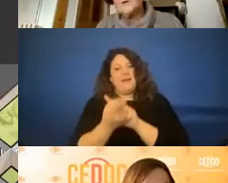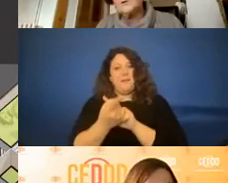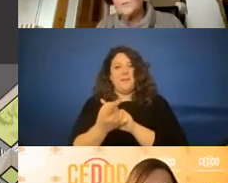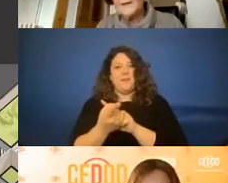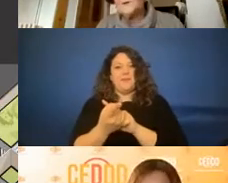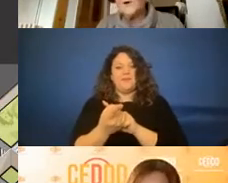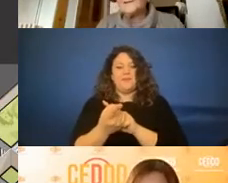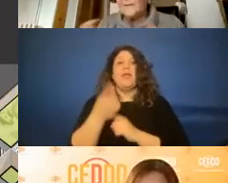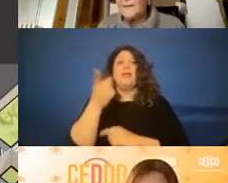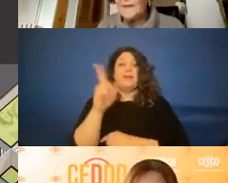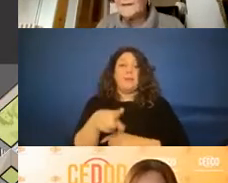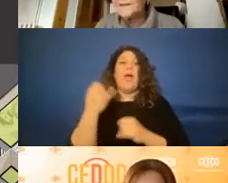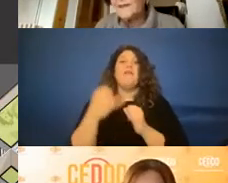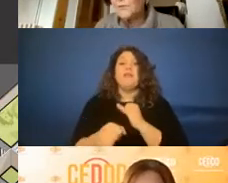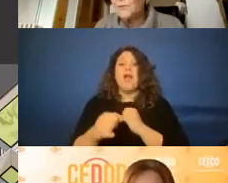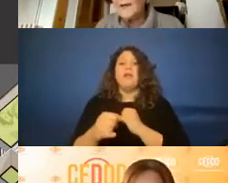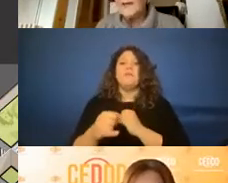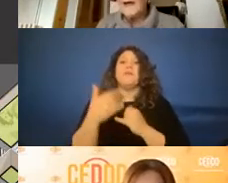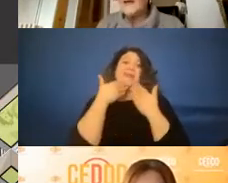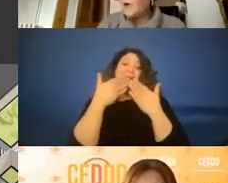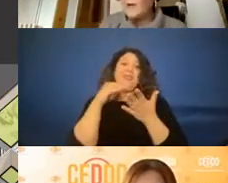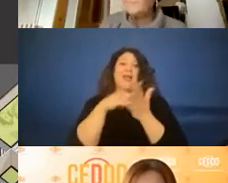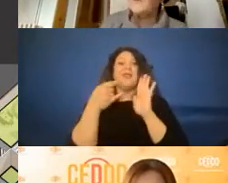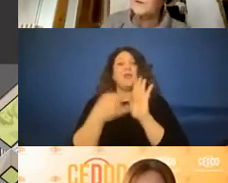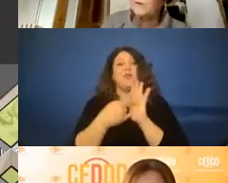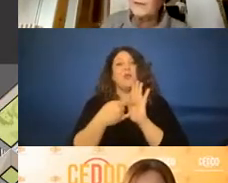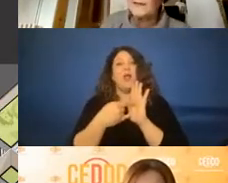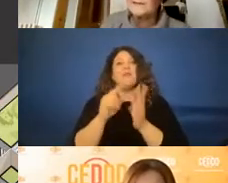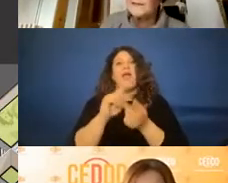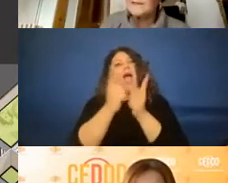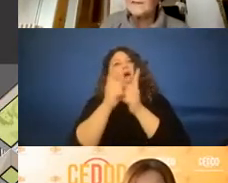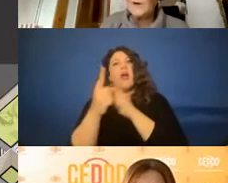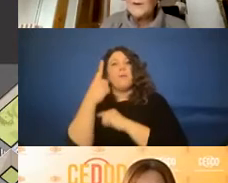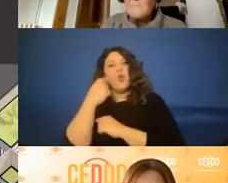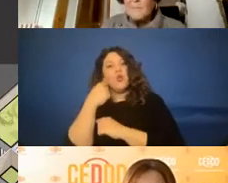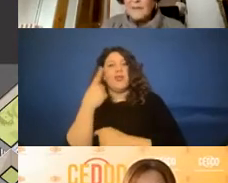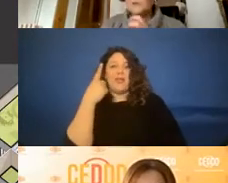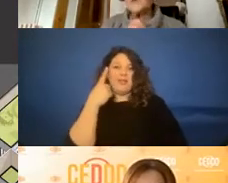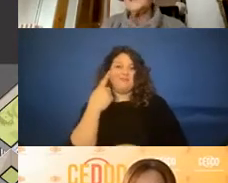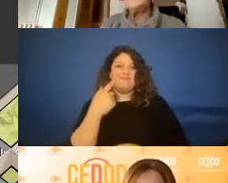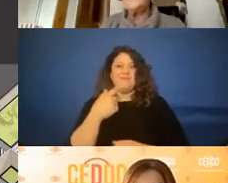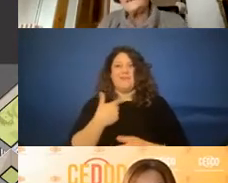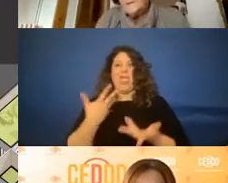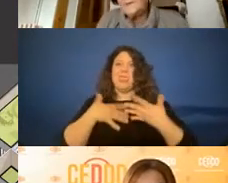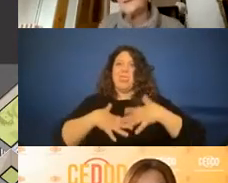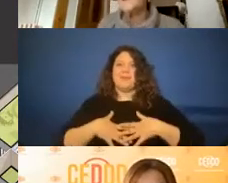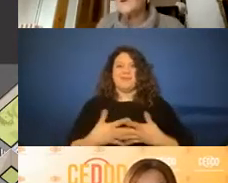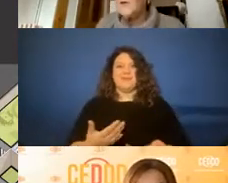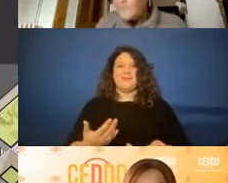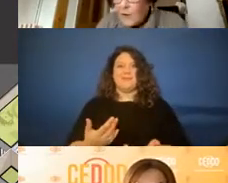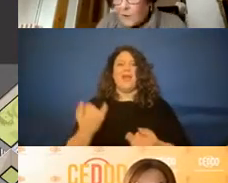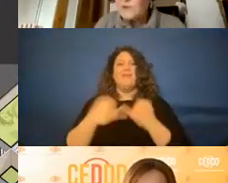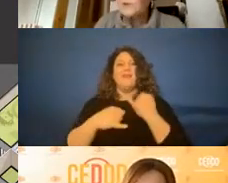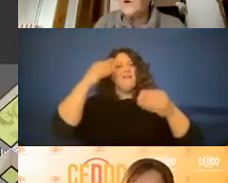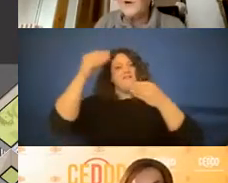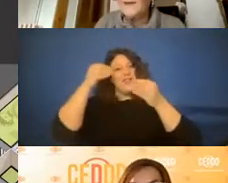van acostumbrando a través de la arquitectura a los cambios de rutinas, se vuelven menos inflexibles dentro de